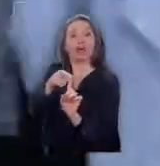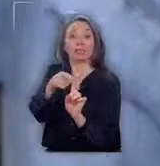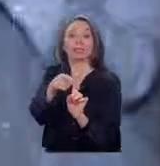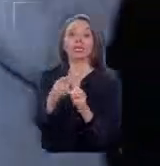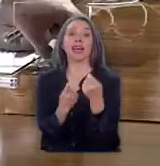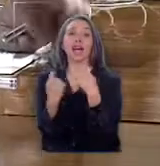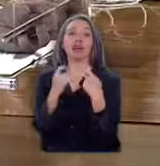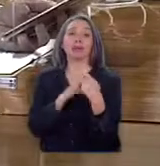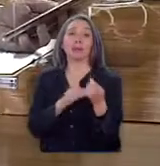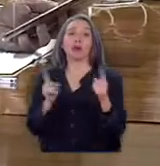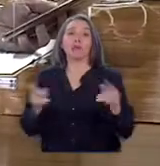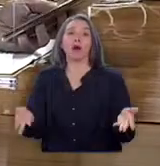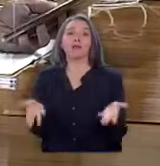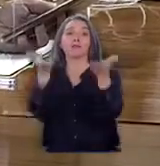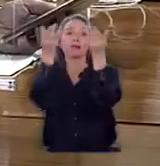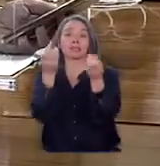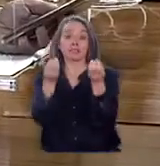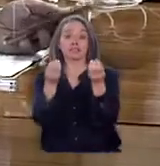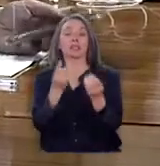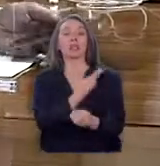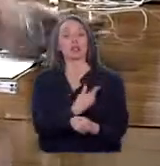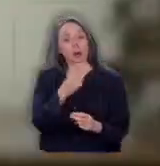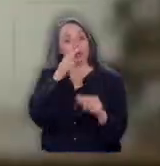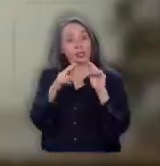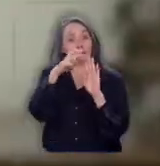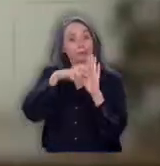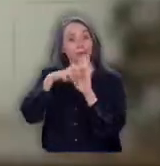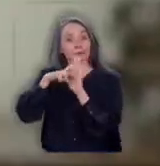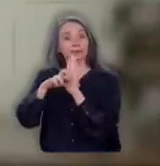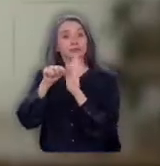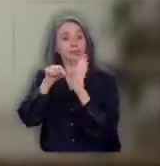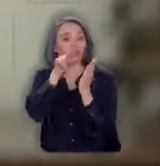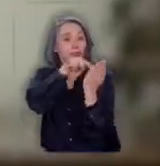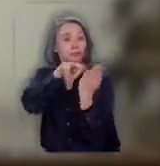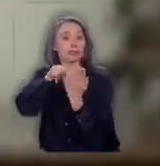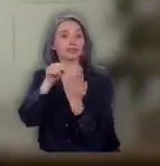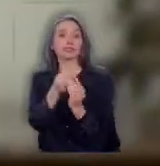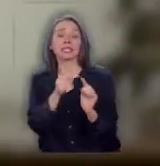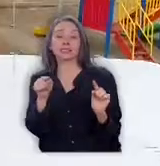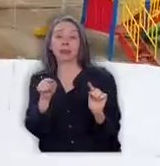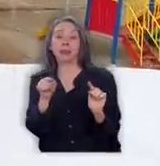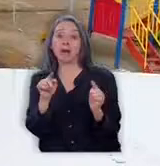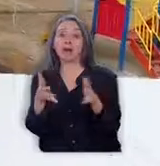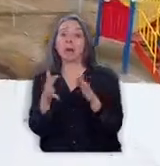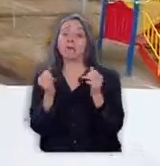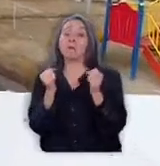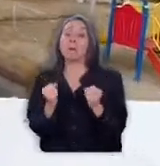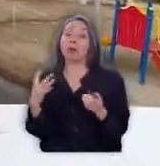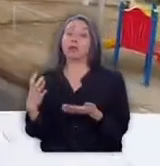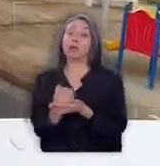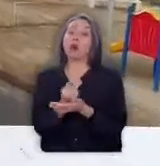reactivación económica el gobierno analiza las iniciativas esta semana Será clave para un Pos